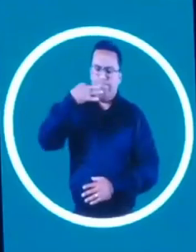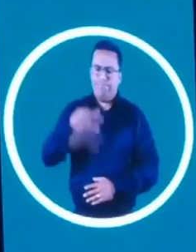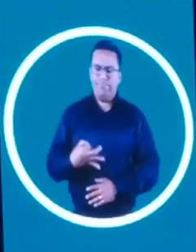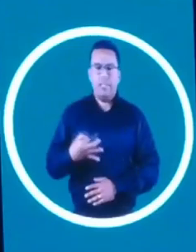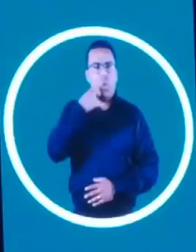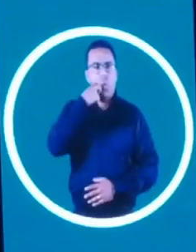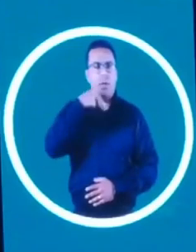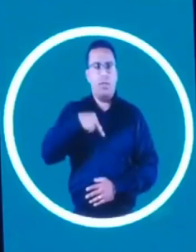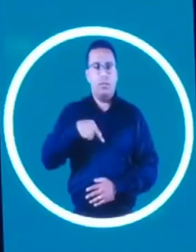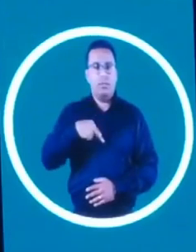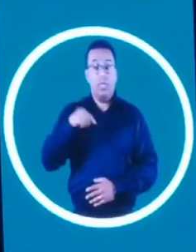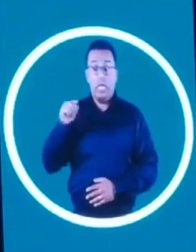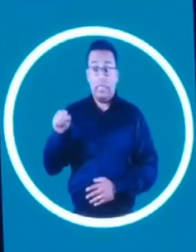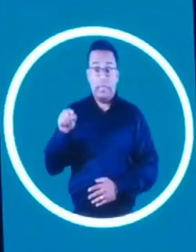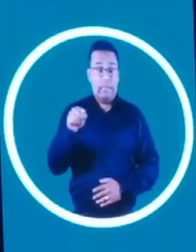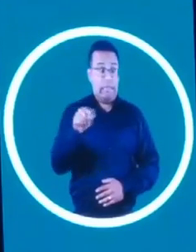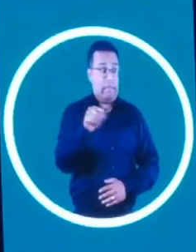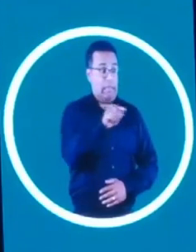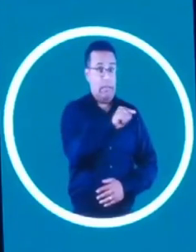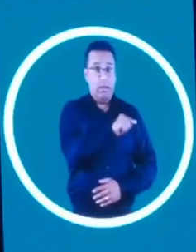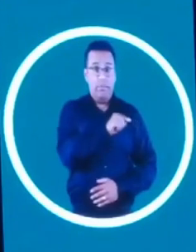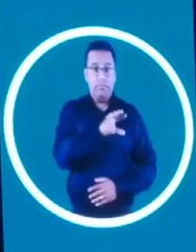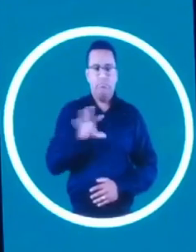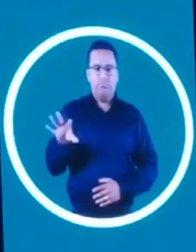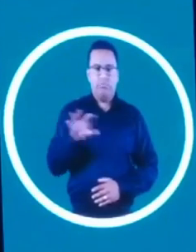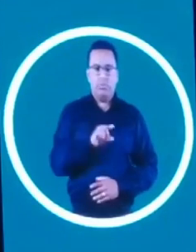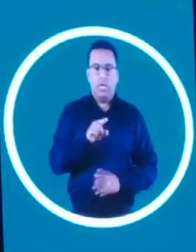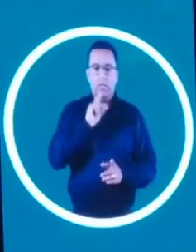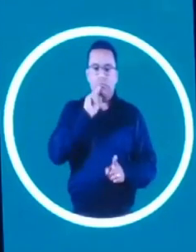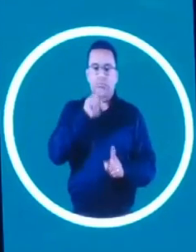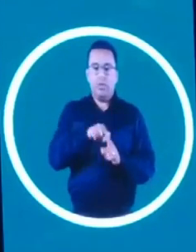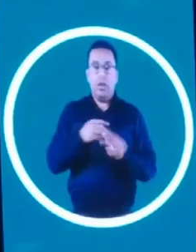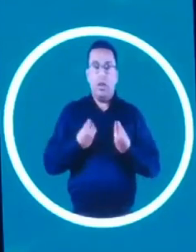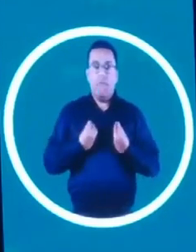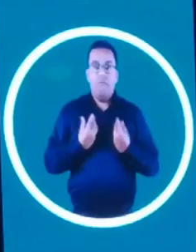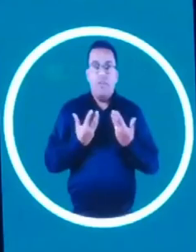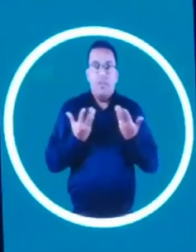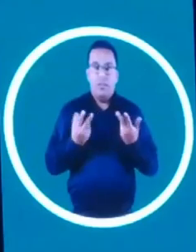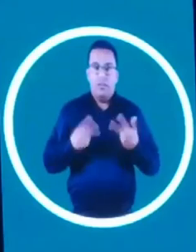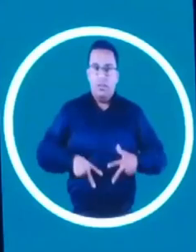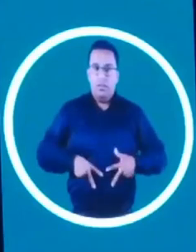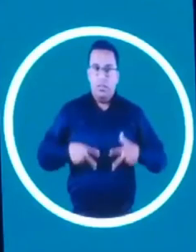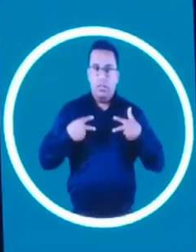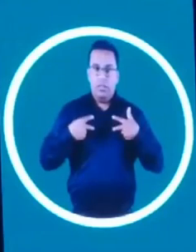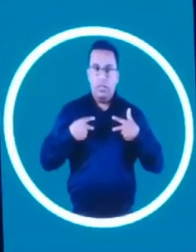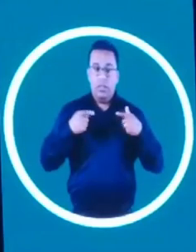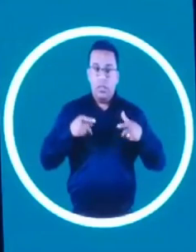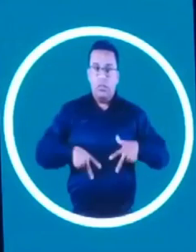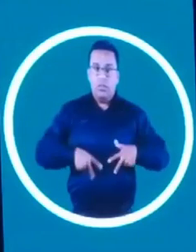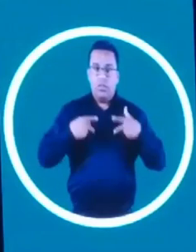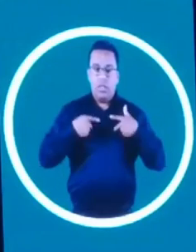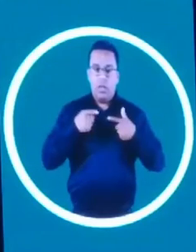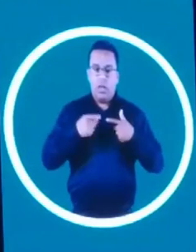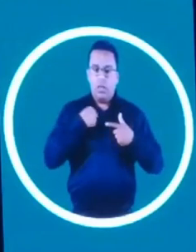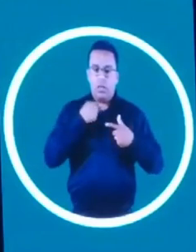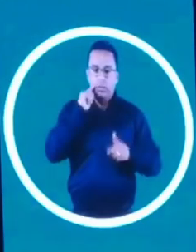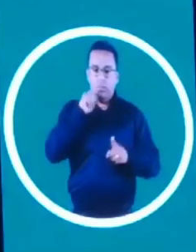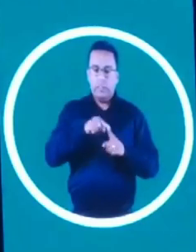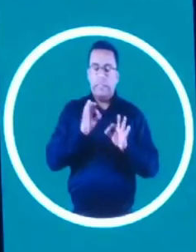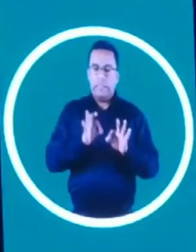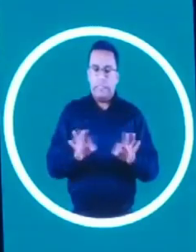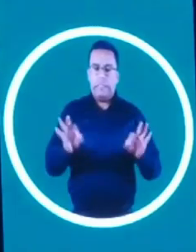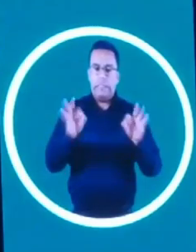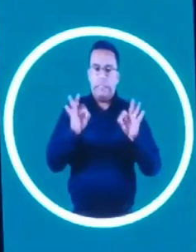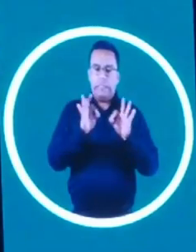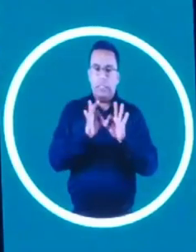centro, lo que nos va a permitir resolver la encrucijada en la que estamos hoy como